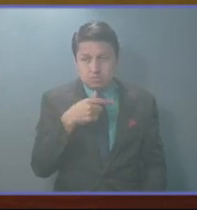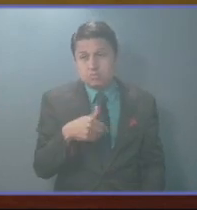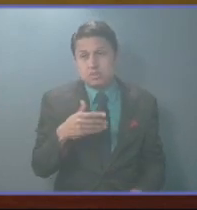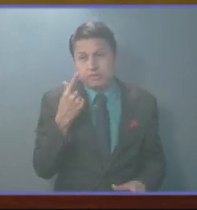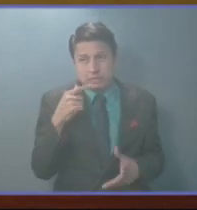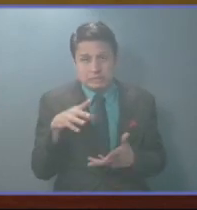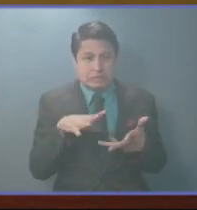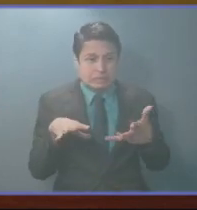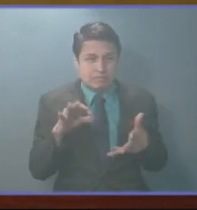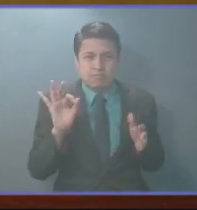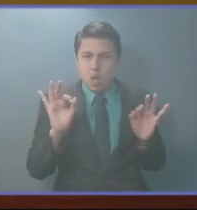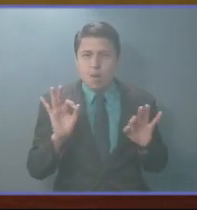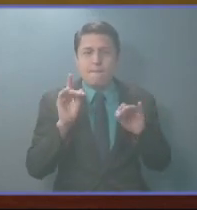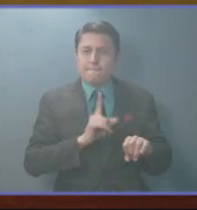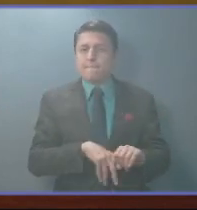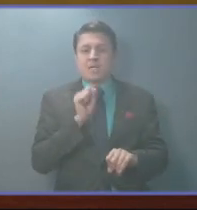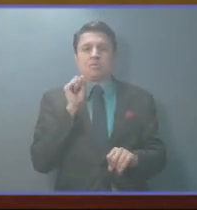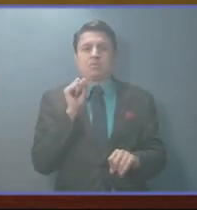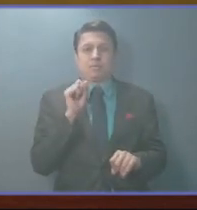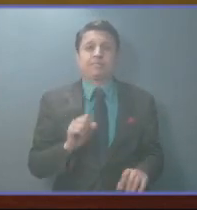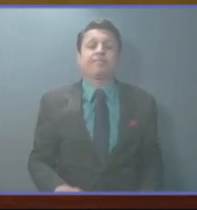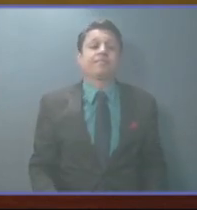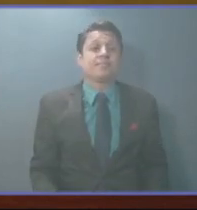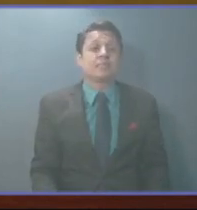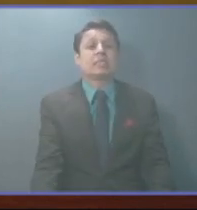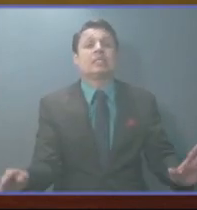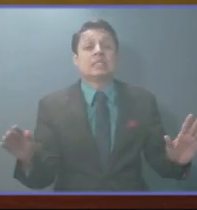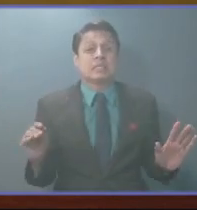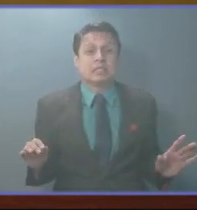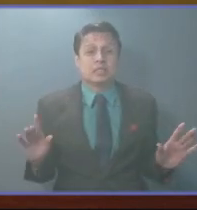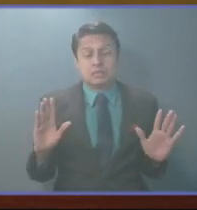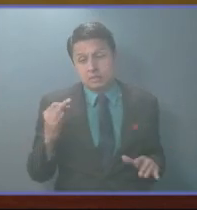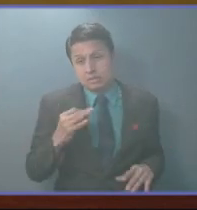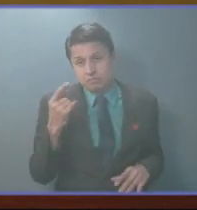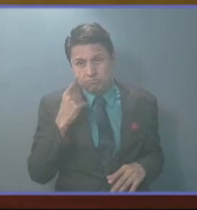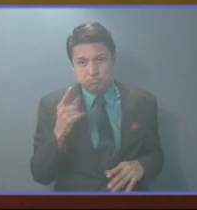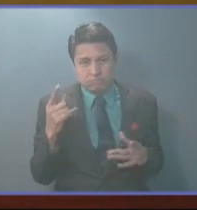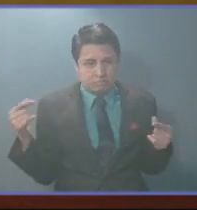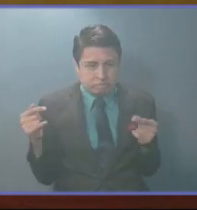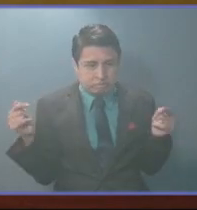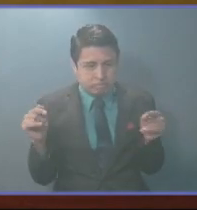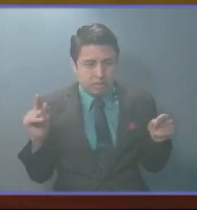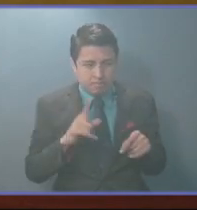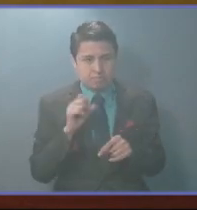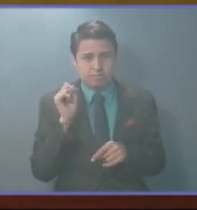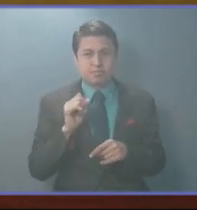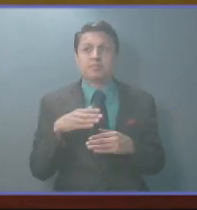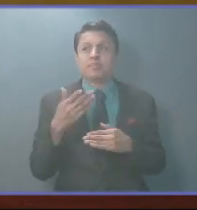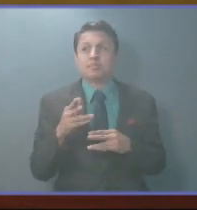conveniente. 5. Concluida la interpelación, el expediente pasará